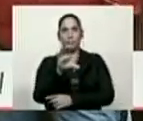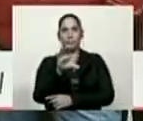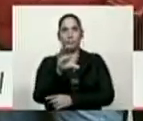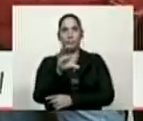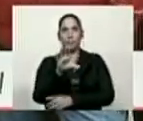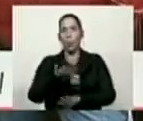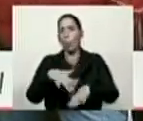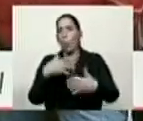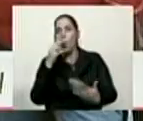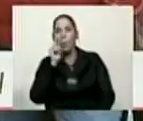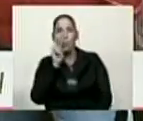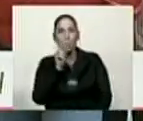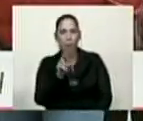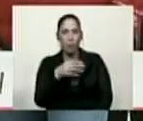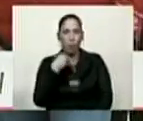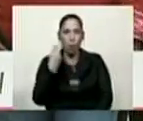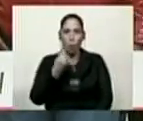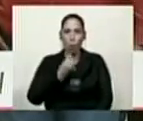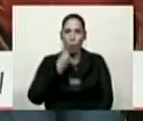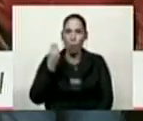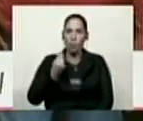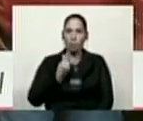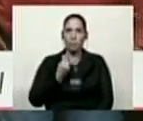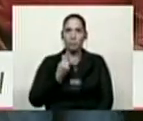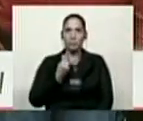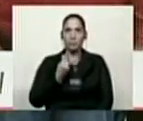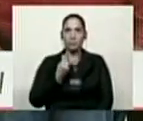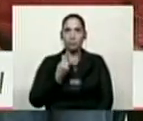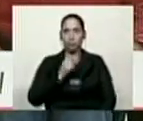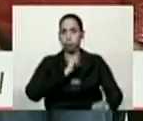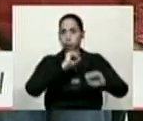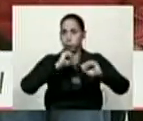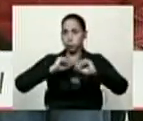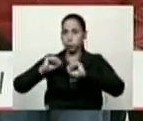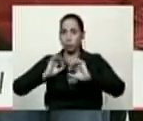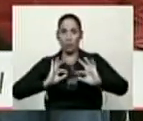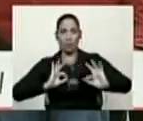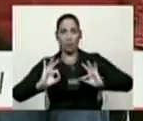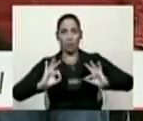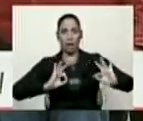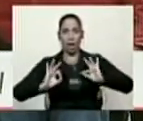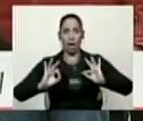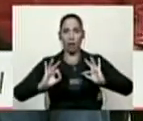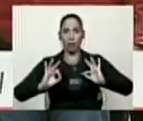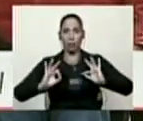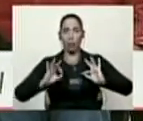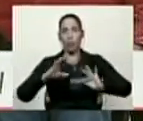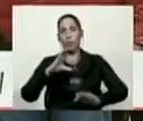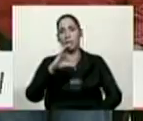Cuando vemos a estos jóvenes del movimiento de teatro César Rengifo